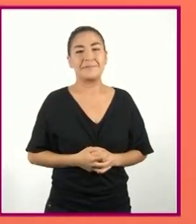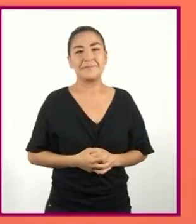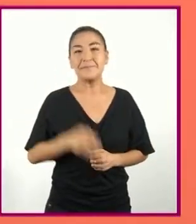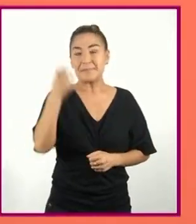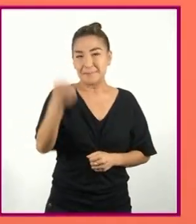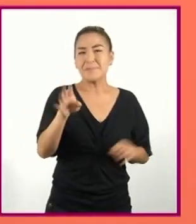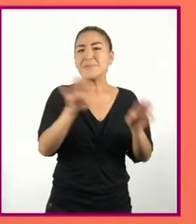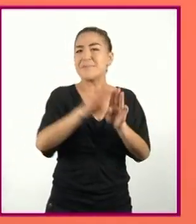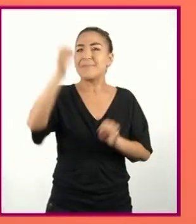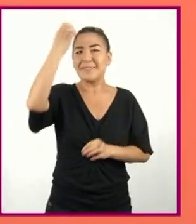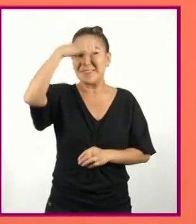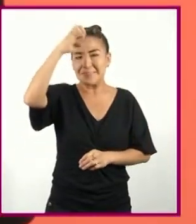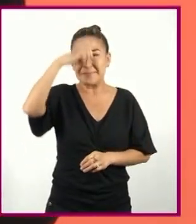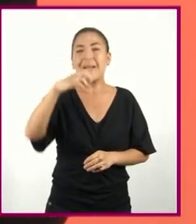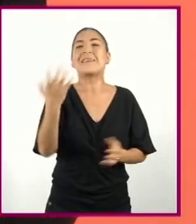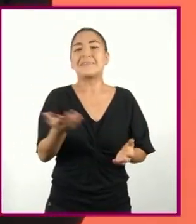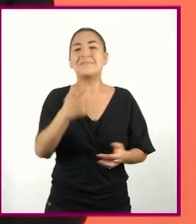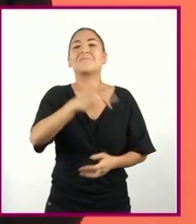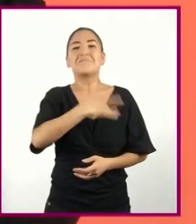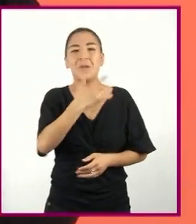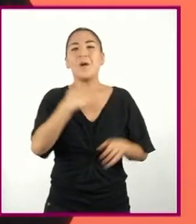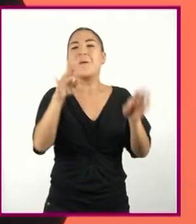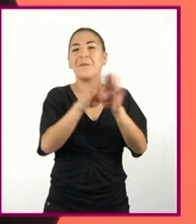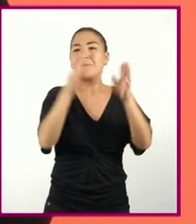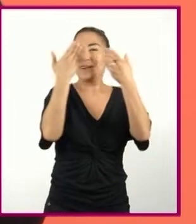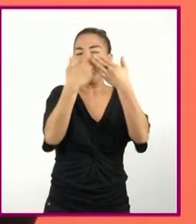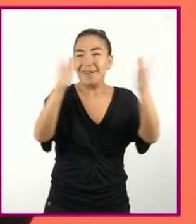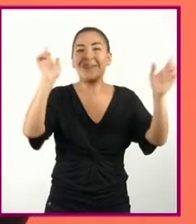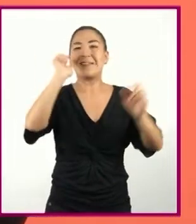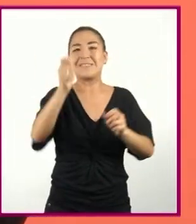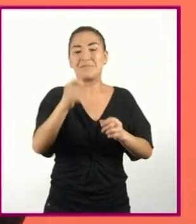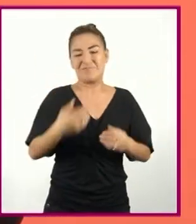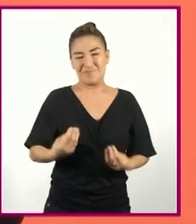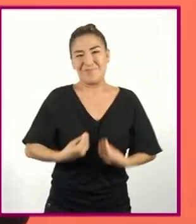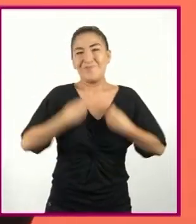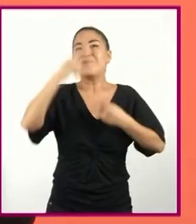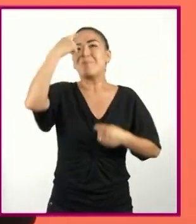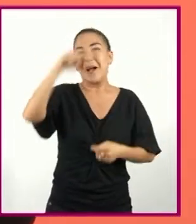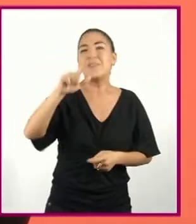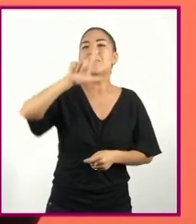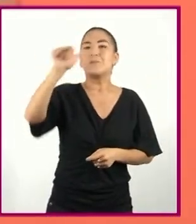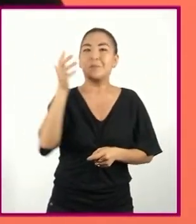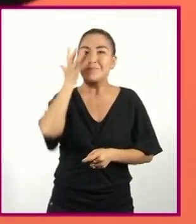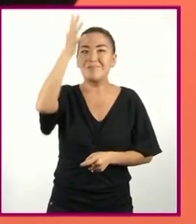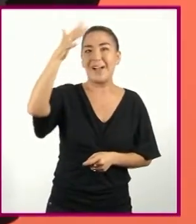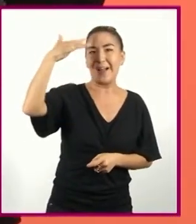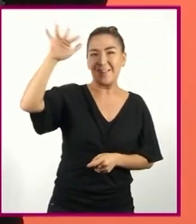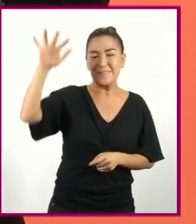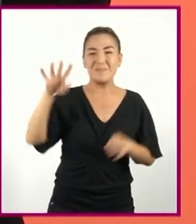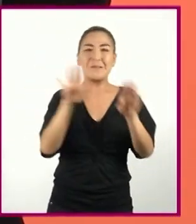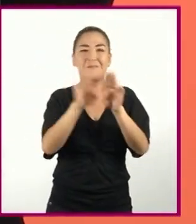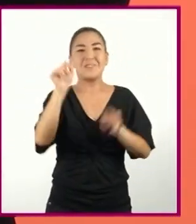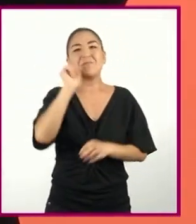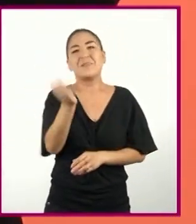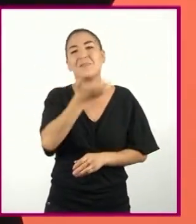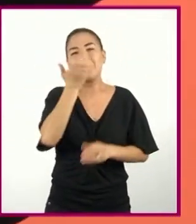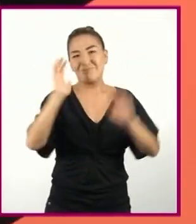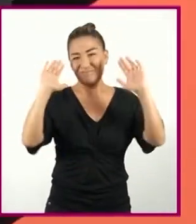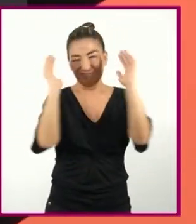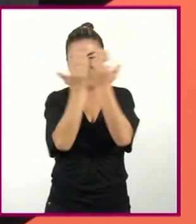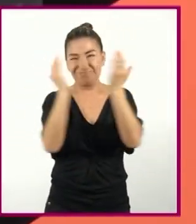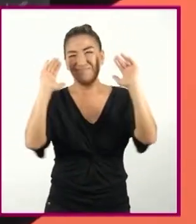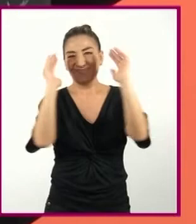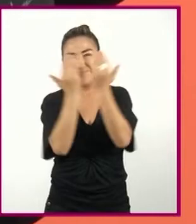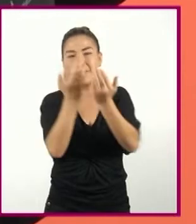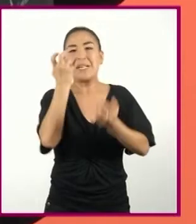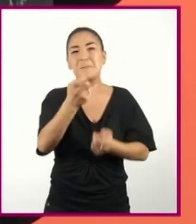Esta experiencia nos permite abrir nuestro mundo adulto. A veces tan cerrado, para